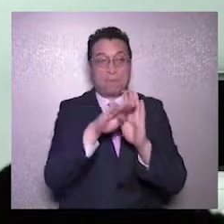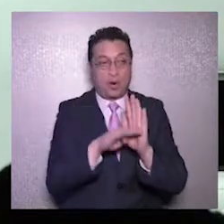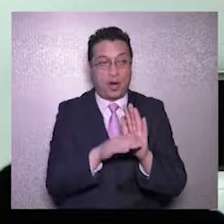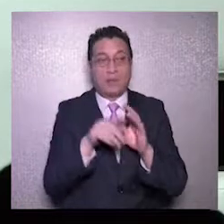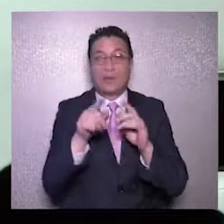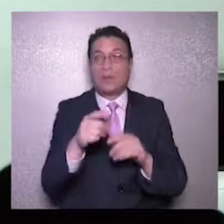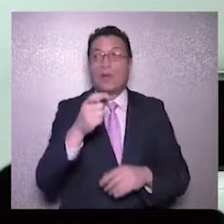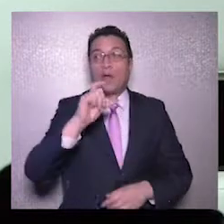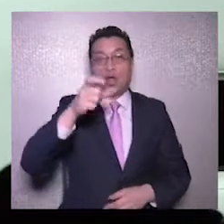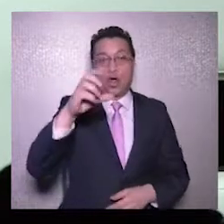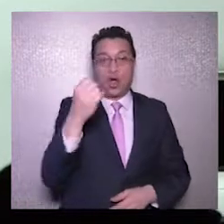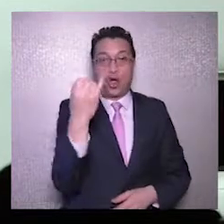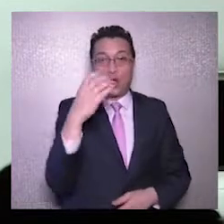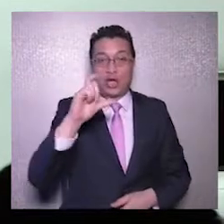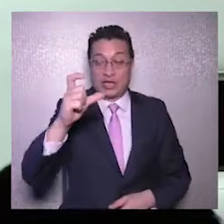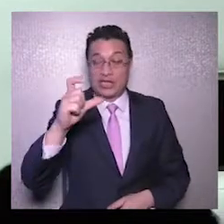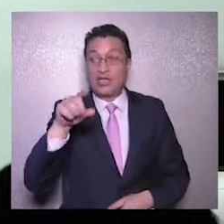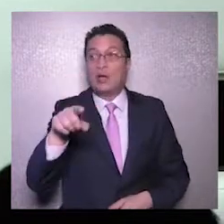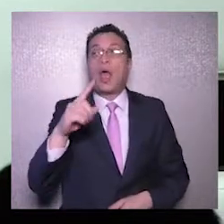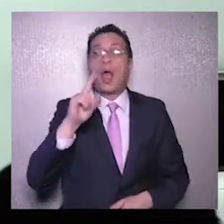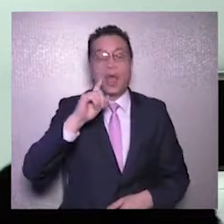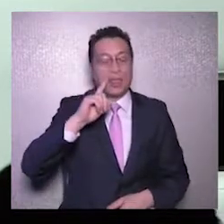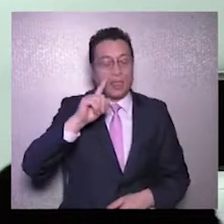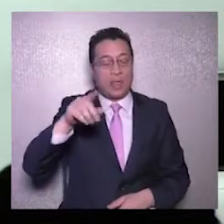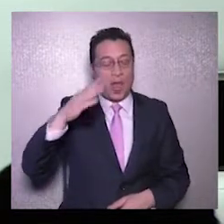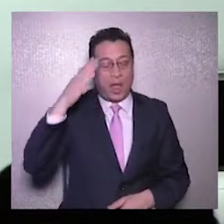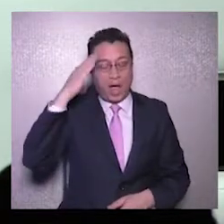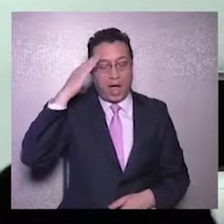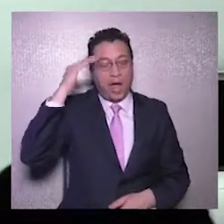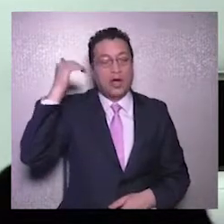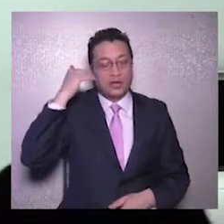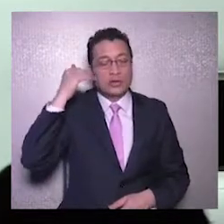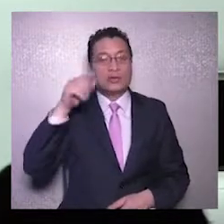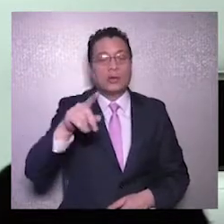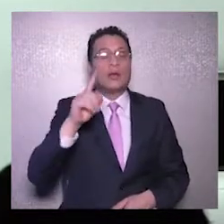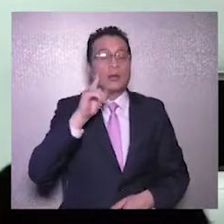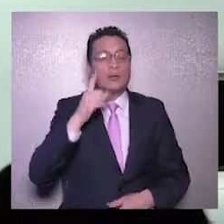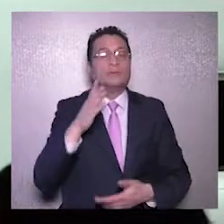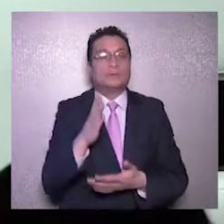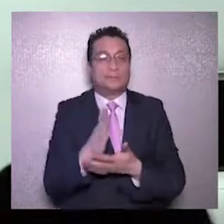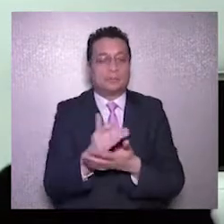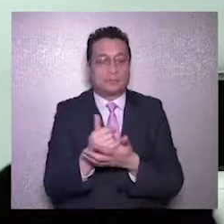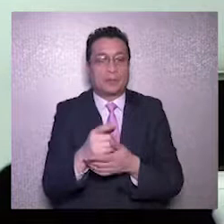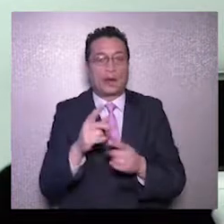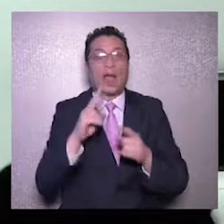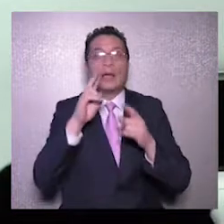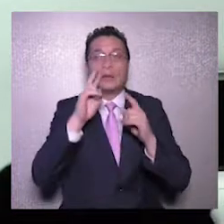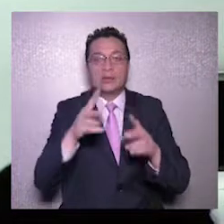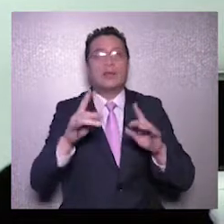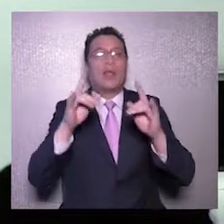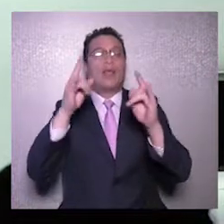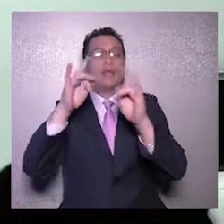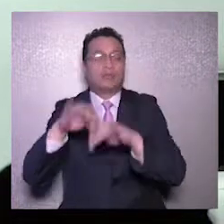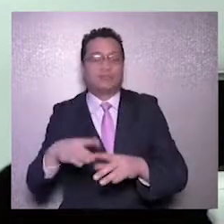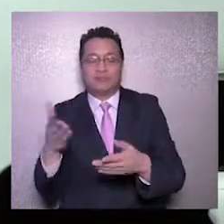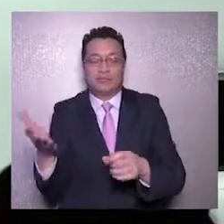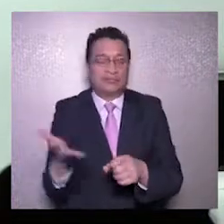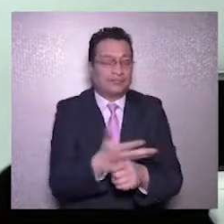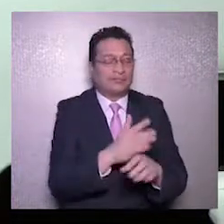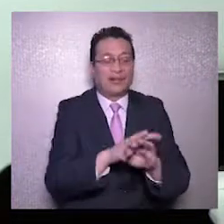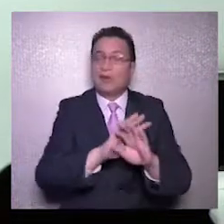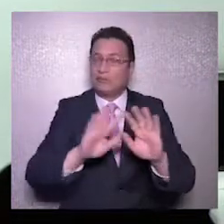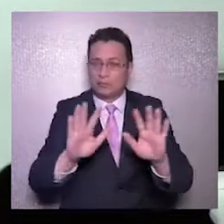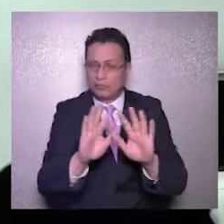candidata Goich sí tiene conciencia de que haciendo lo que está vigente, sin demoler ni retroexcavadoras ni cosas